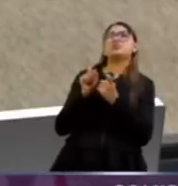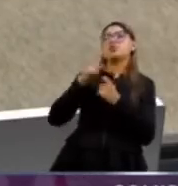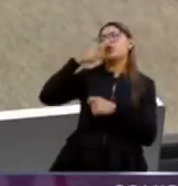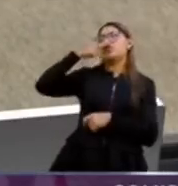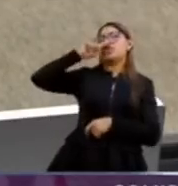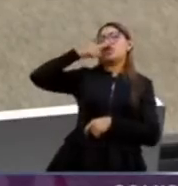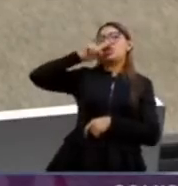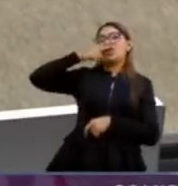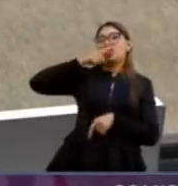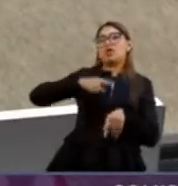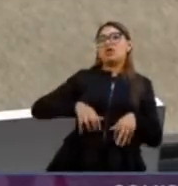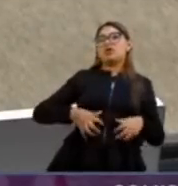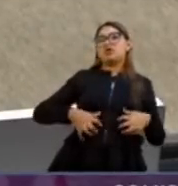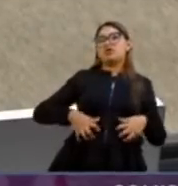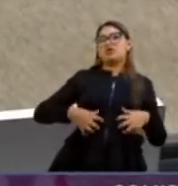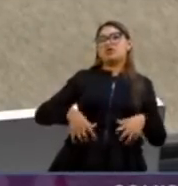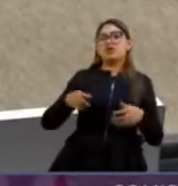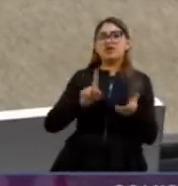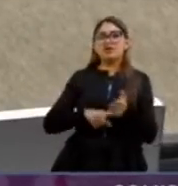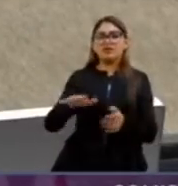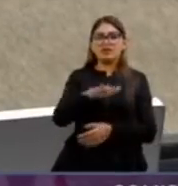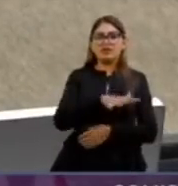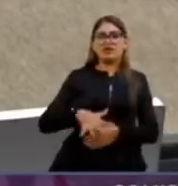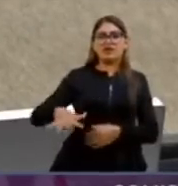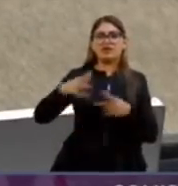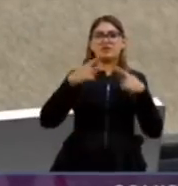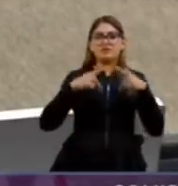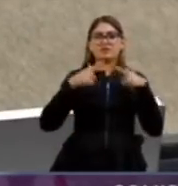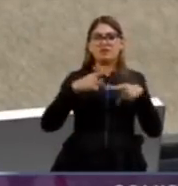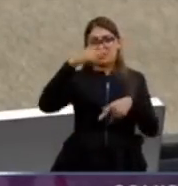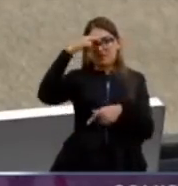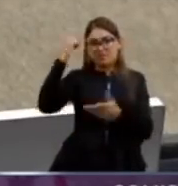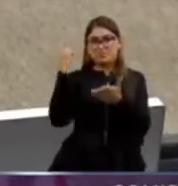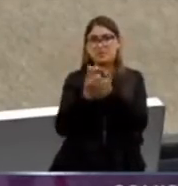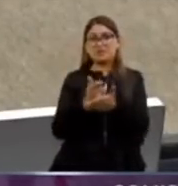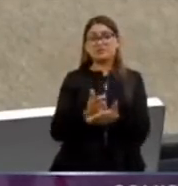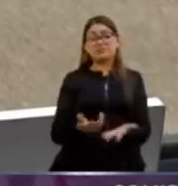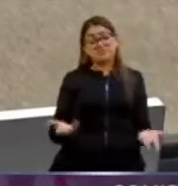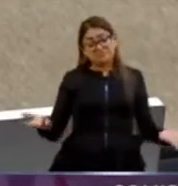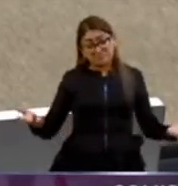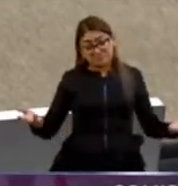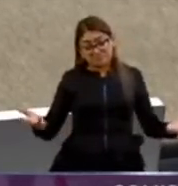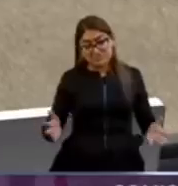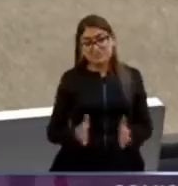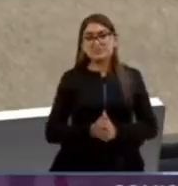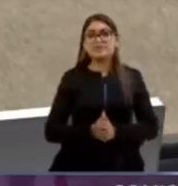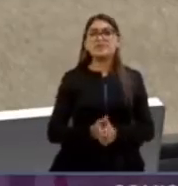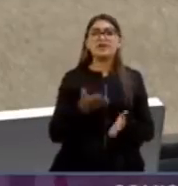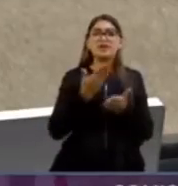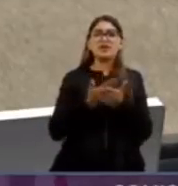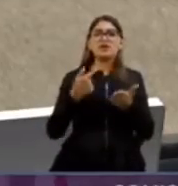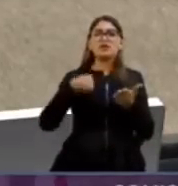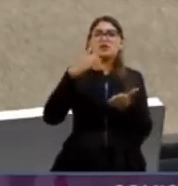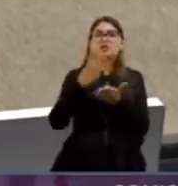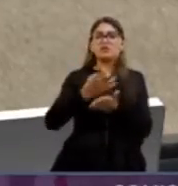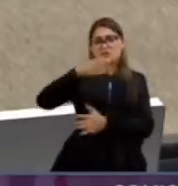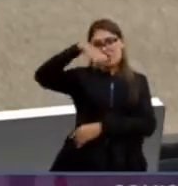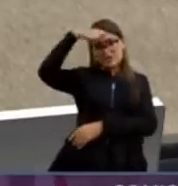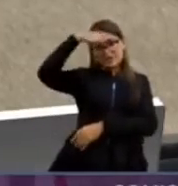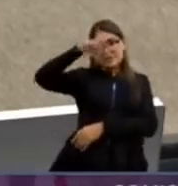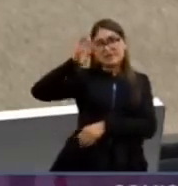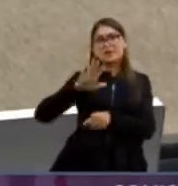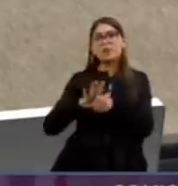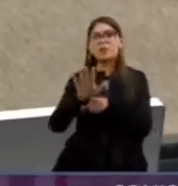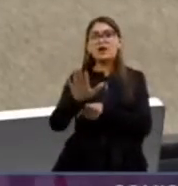de los mexicanos. Y hay que decirlo con todas sus letras, Noroña. Lo que sí voy a decirte que voy a extrañar es esos